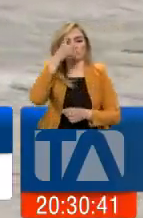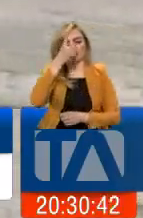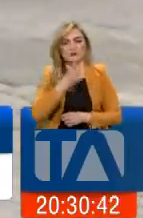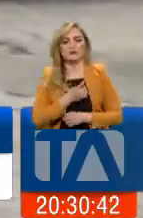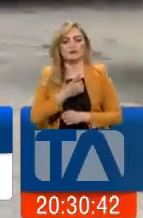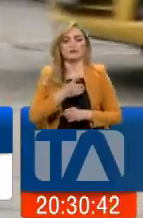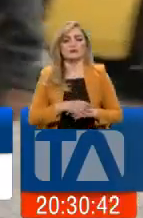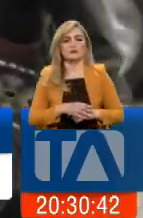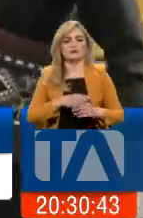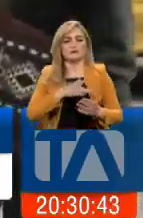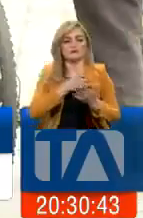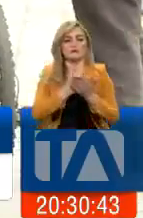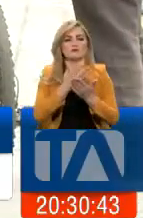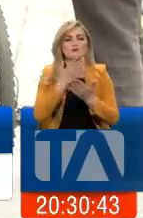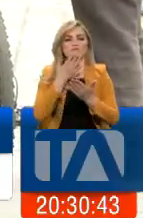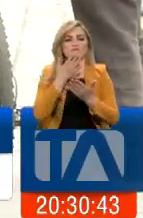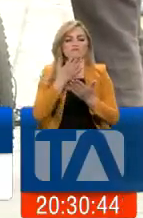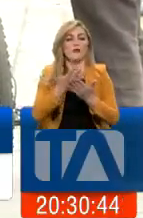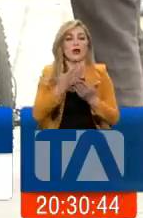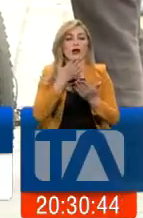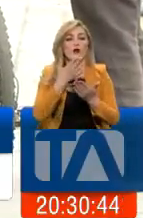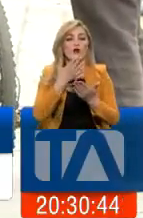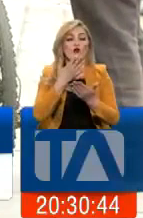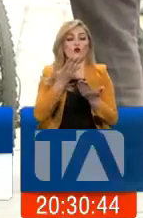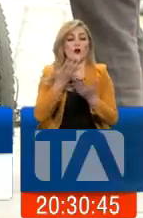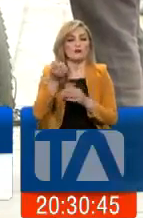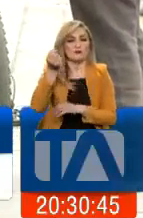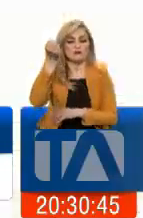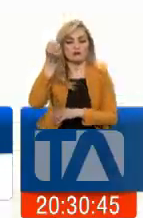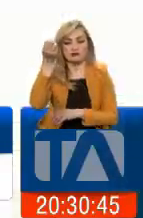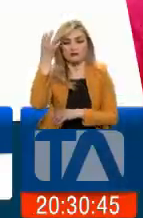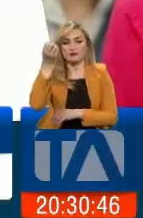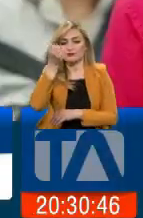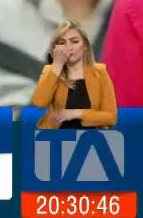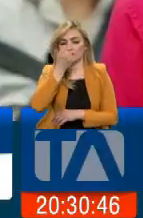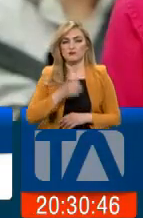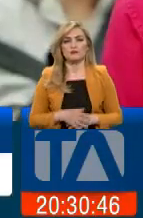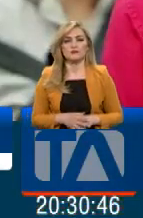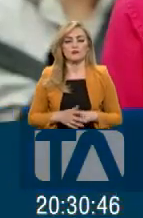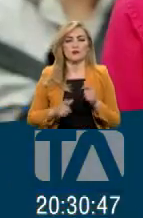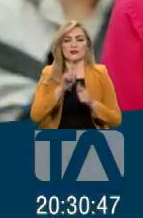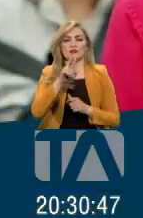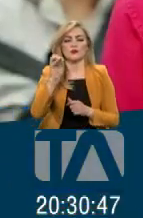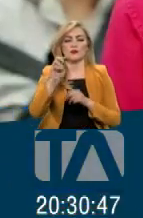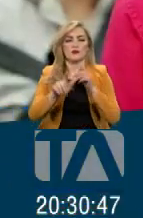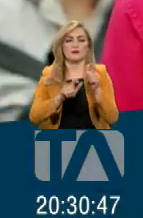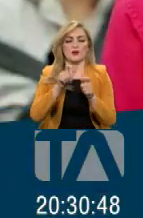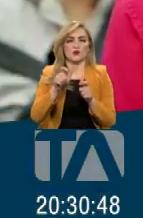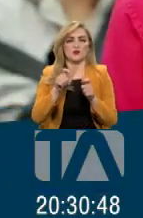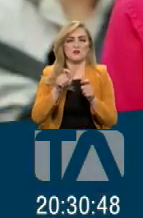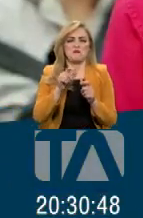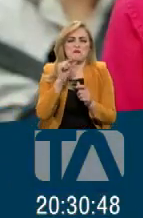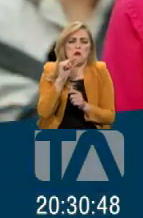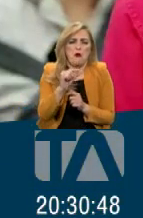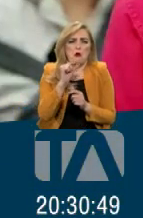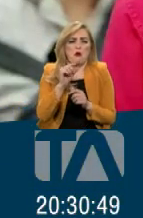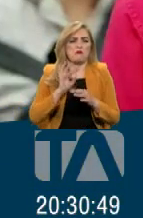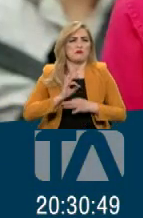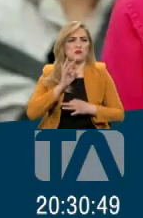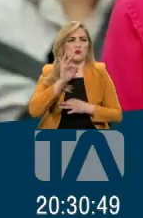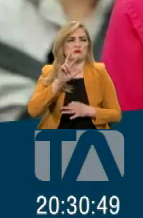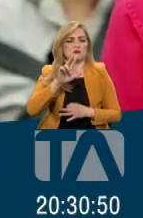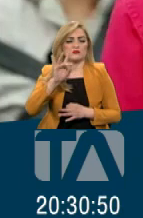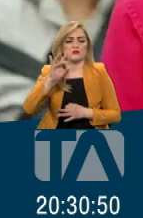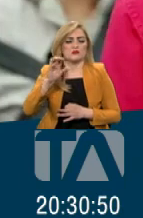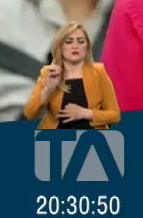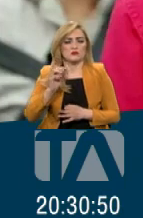decidieron regresar al color rojo. Aunque el número de casos en ese cantón, que tiene 120 mil habitantes, es de apenas 380, es